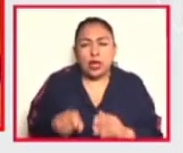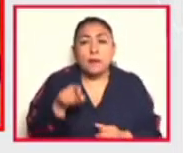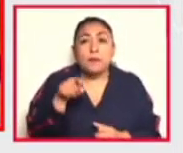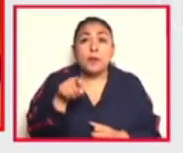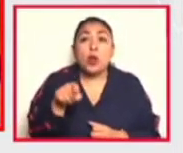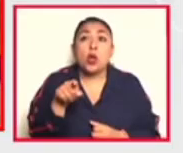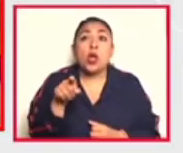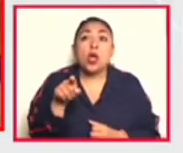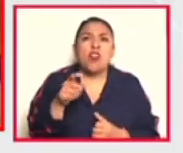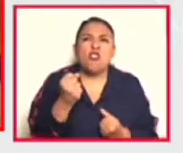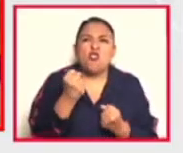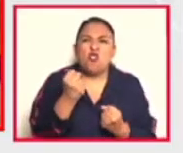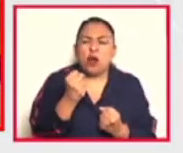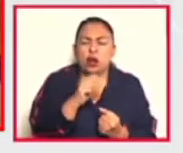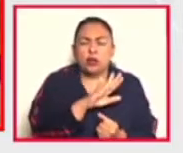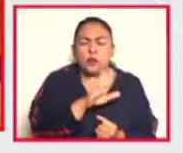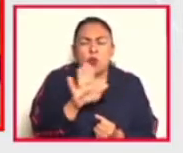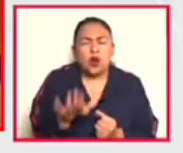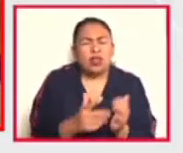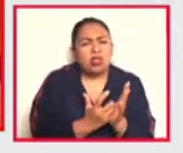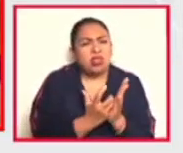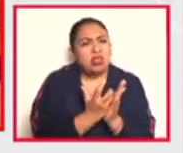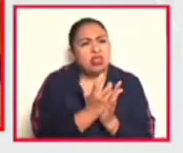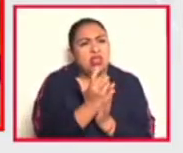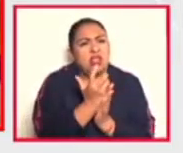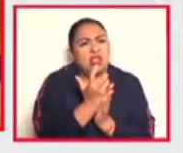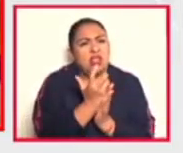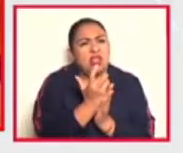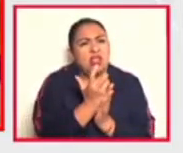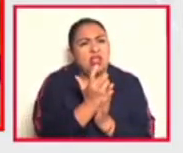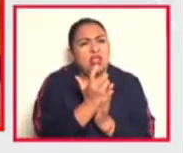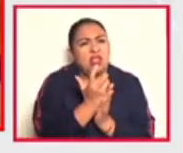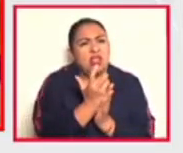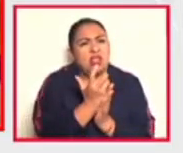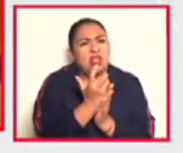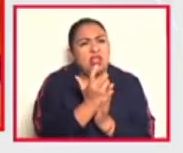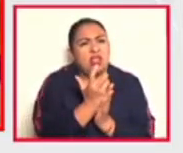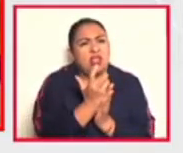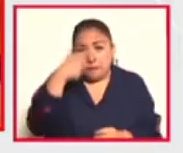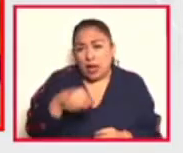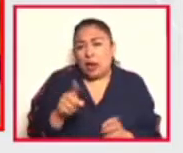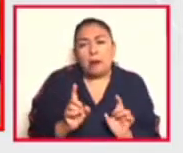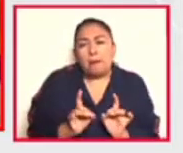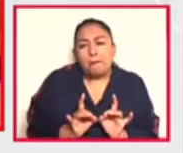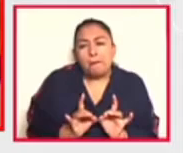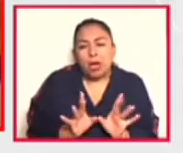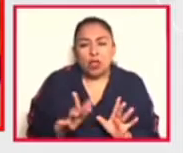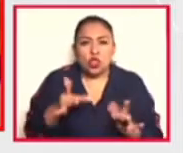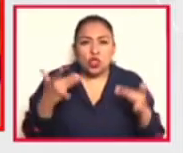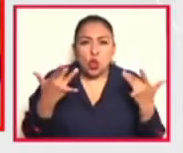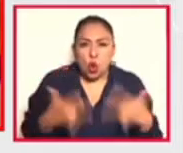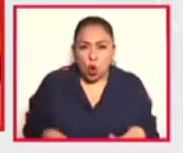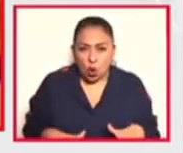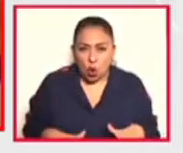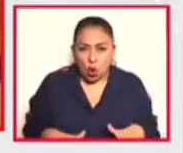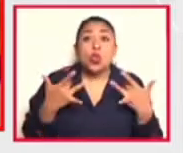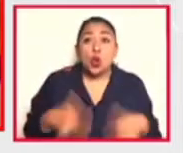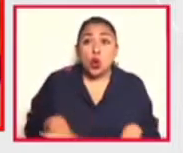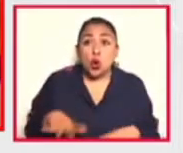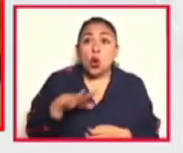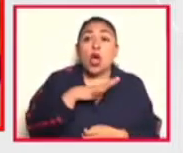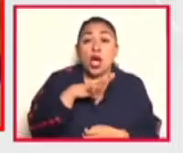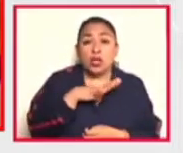exacerbaban la muerte, ¿no? Eran paroxísticos, ¿no? Para que en un momento dado el dolor que era considerado